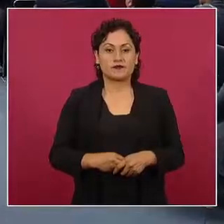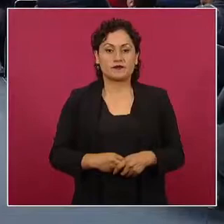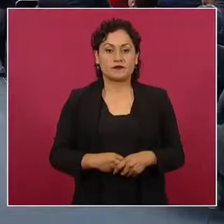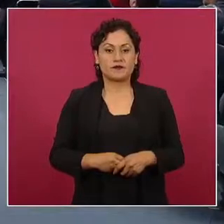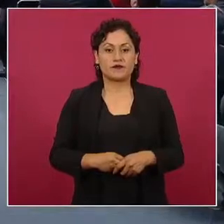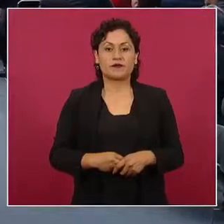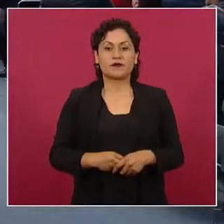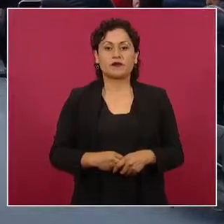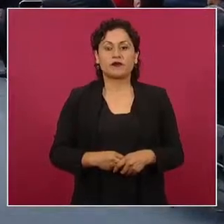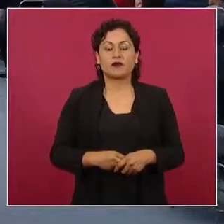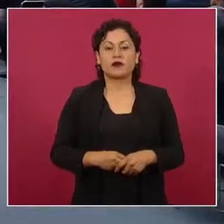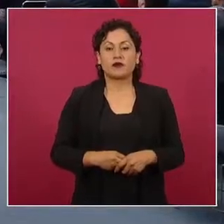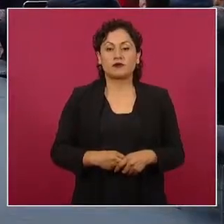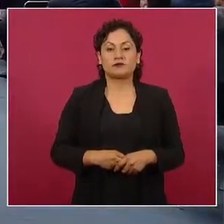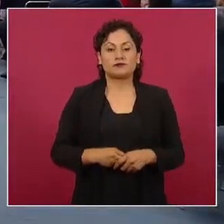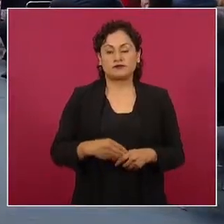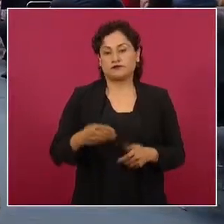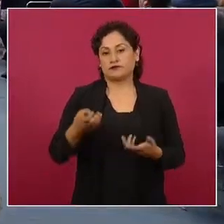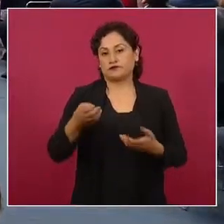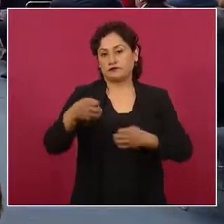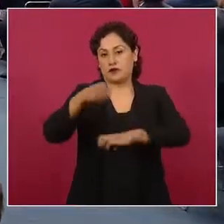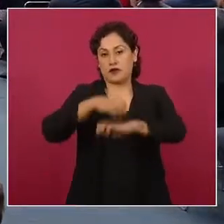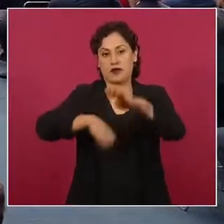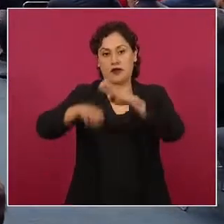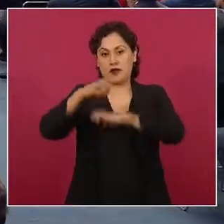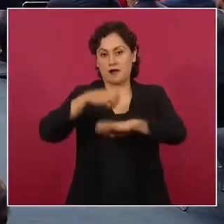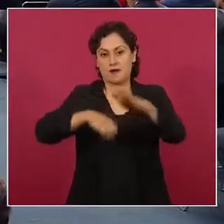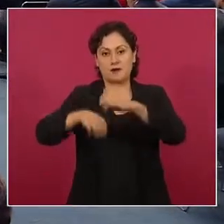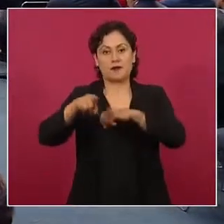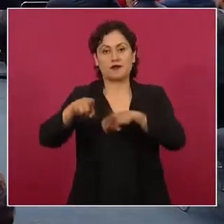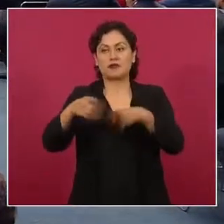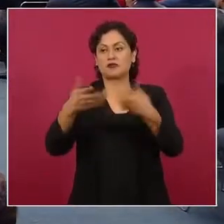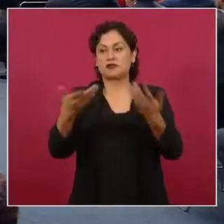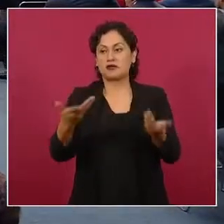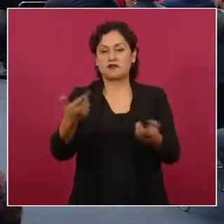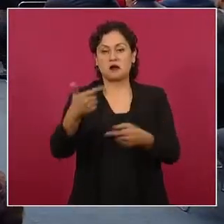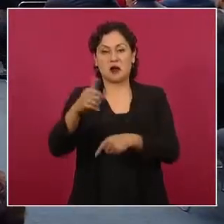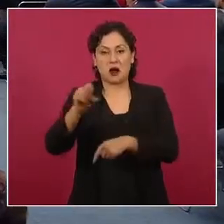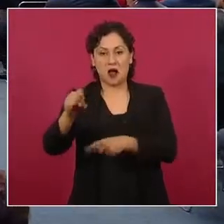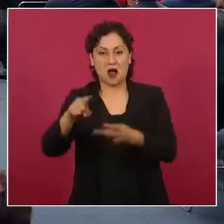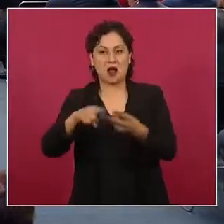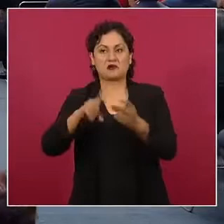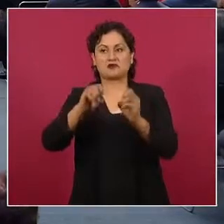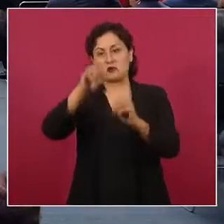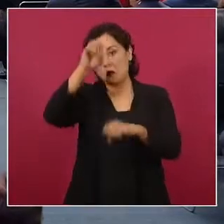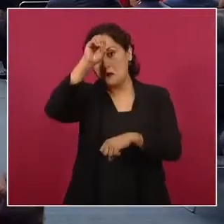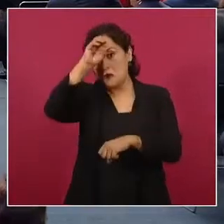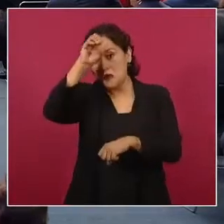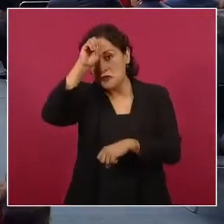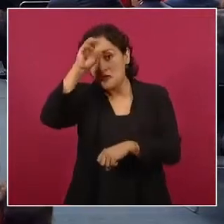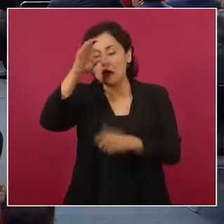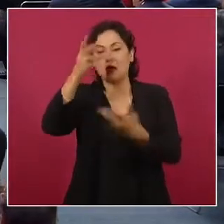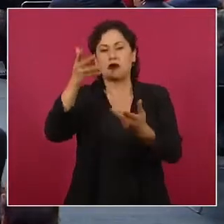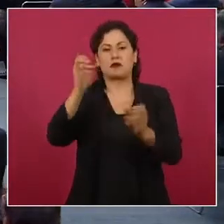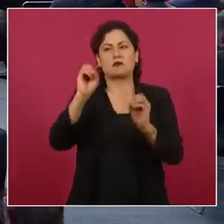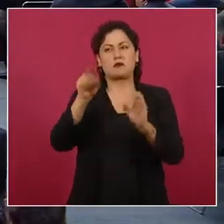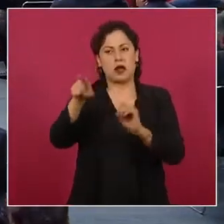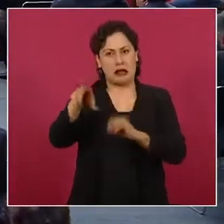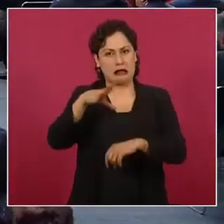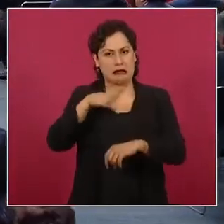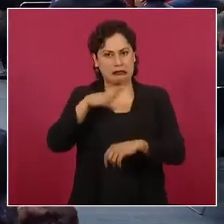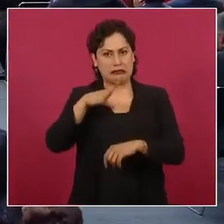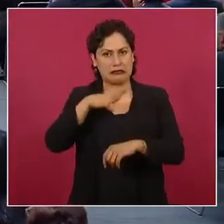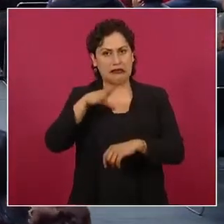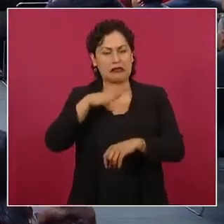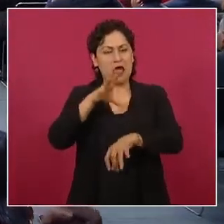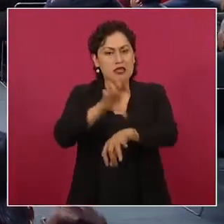que si una empresa, la acerera, una minera, tiene una planta para